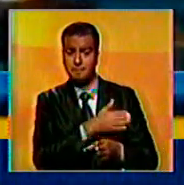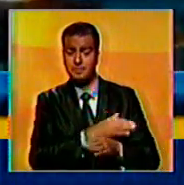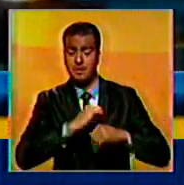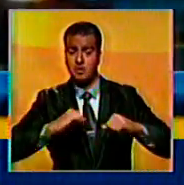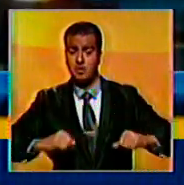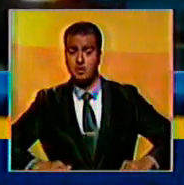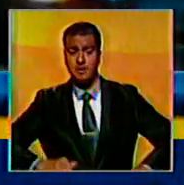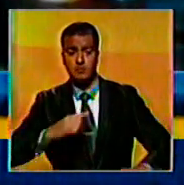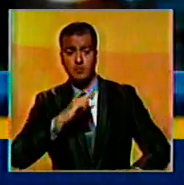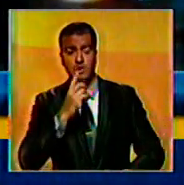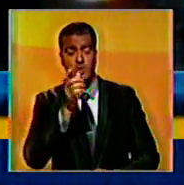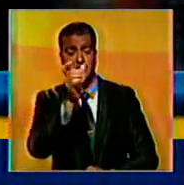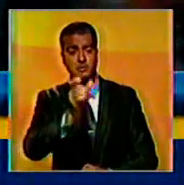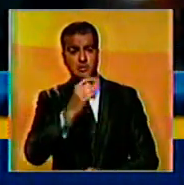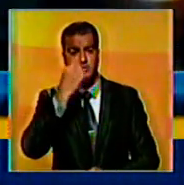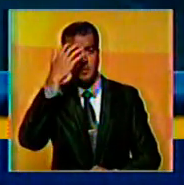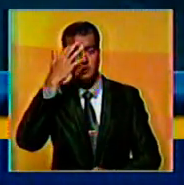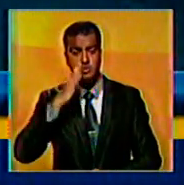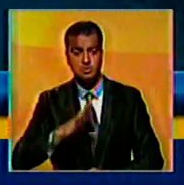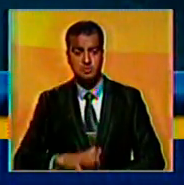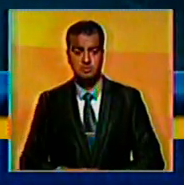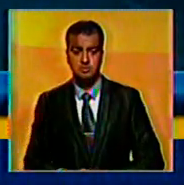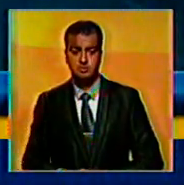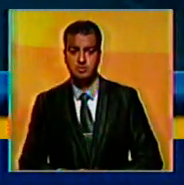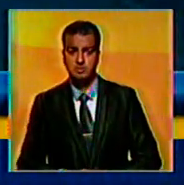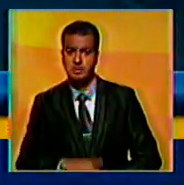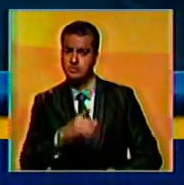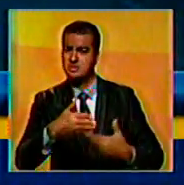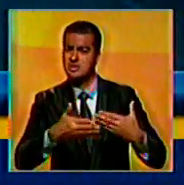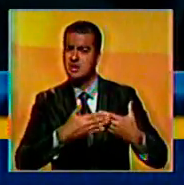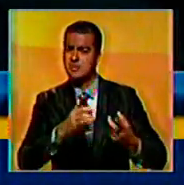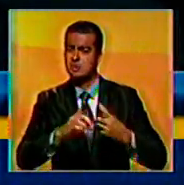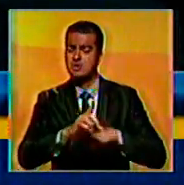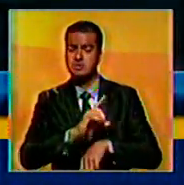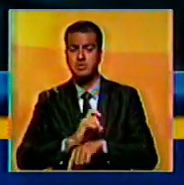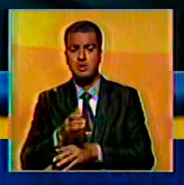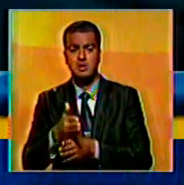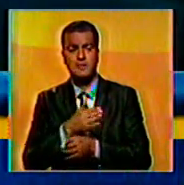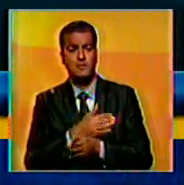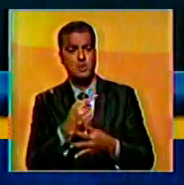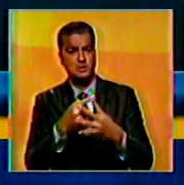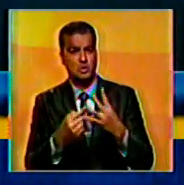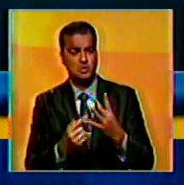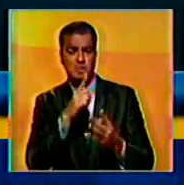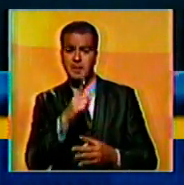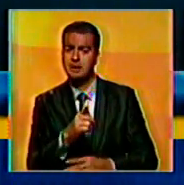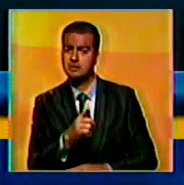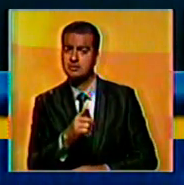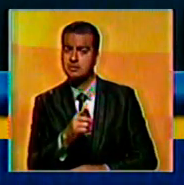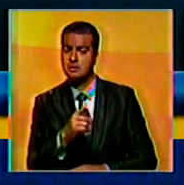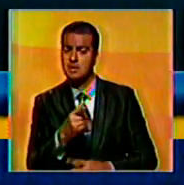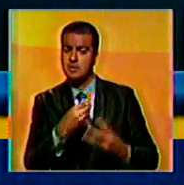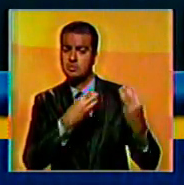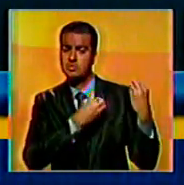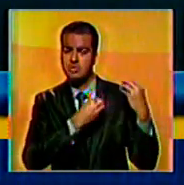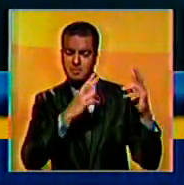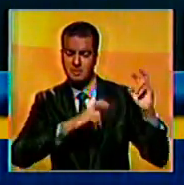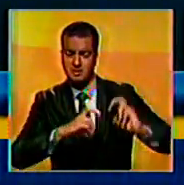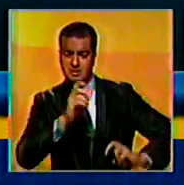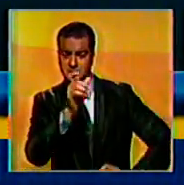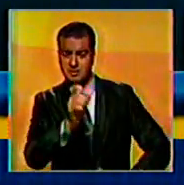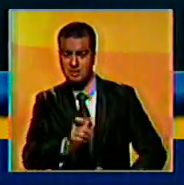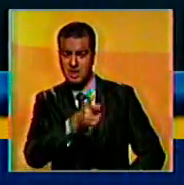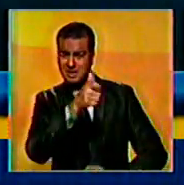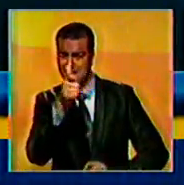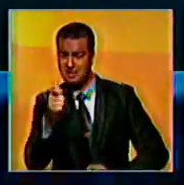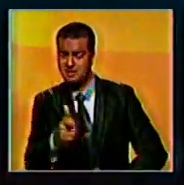guardias abatieran un civil sospechoso. La base fue cerrada por varias horas tras el incidente. Las autoridades investigan si el autor del